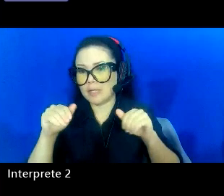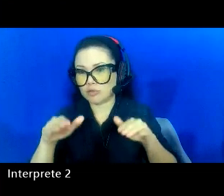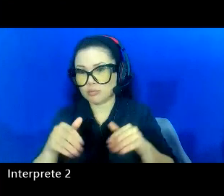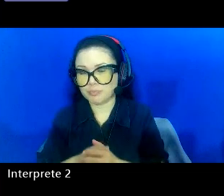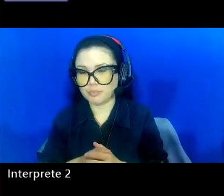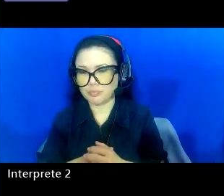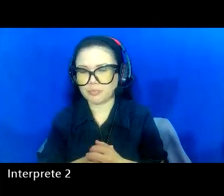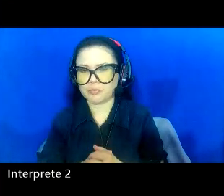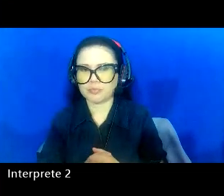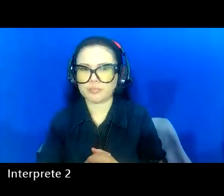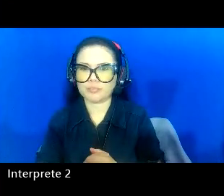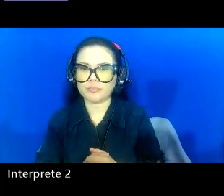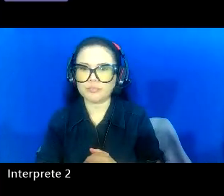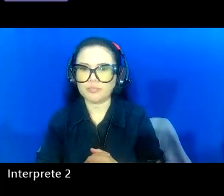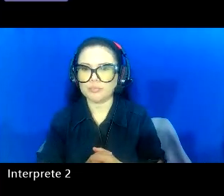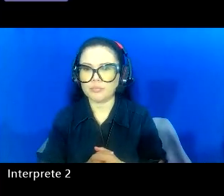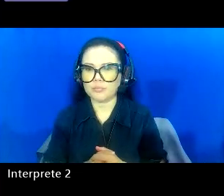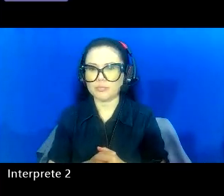Sí.